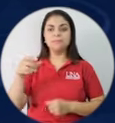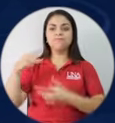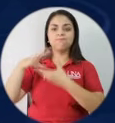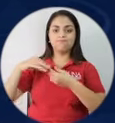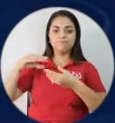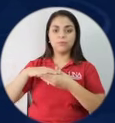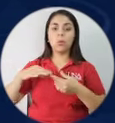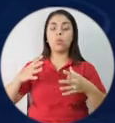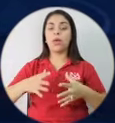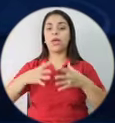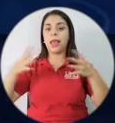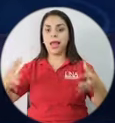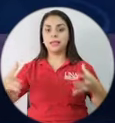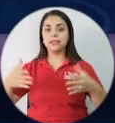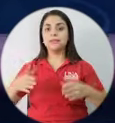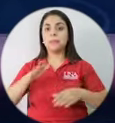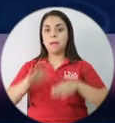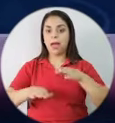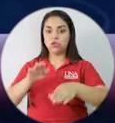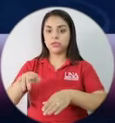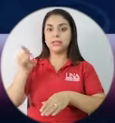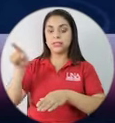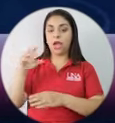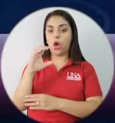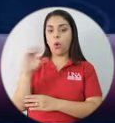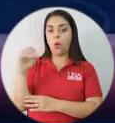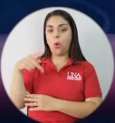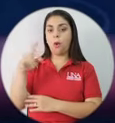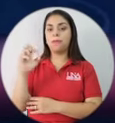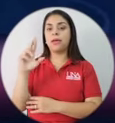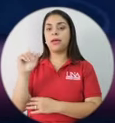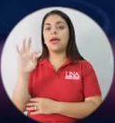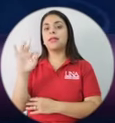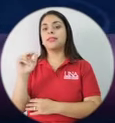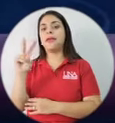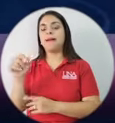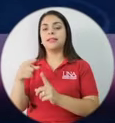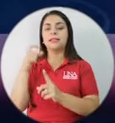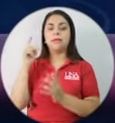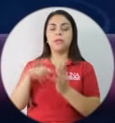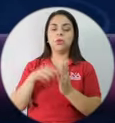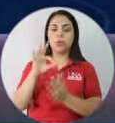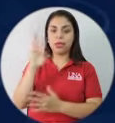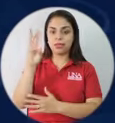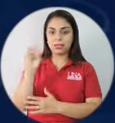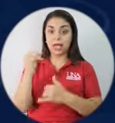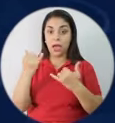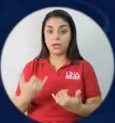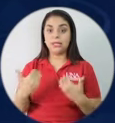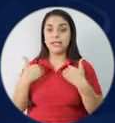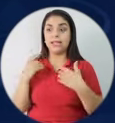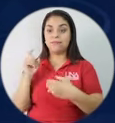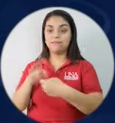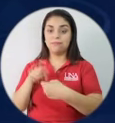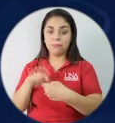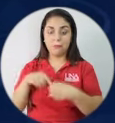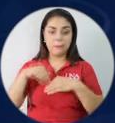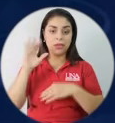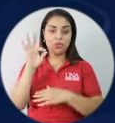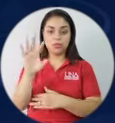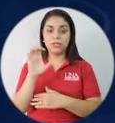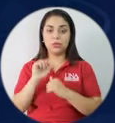que ha dado esta cooperativa desde 1960. Hoy cuenta con más de 900 asociados, quienes han trabajado